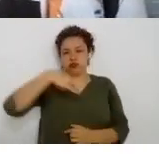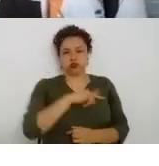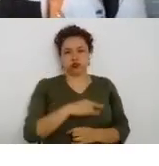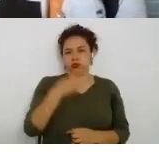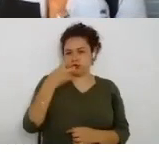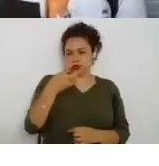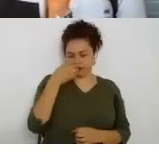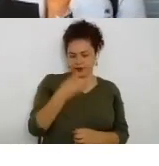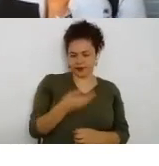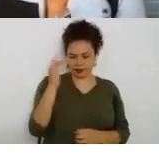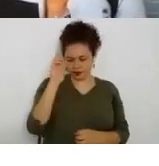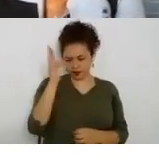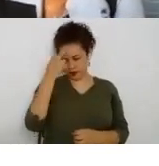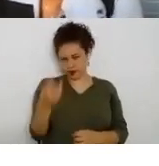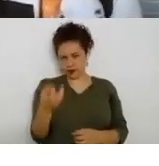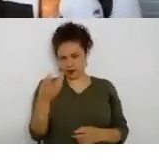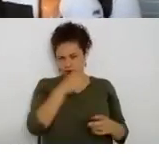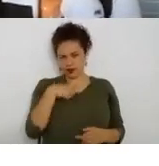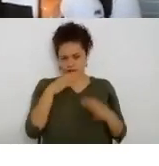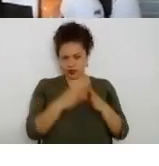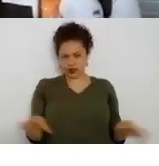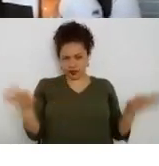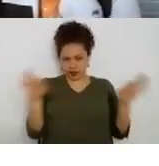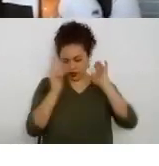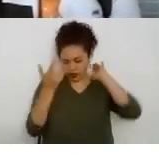muy importante que recordemos esta parte, ¿de acuerdo? El